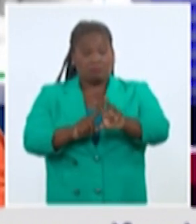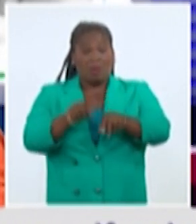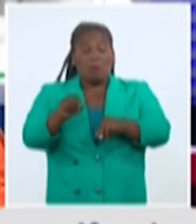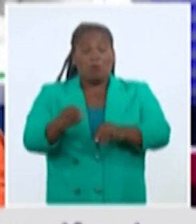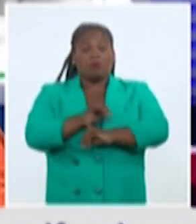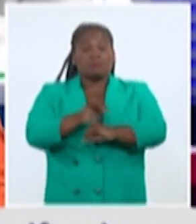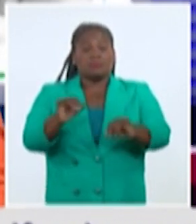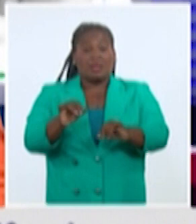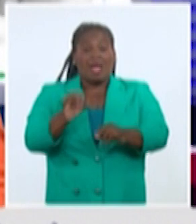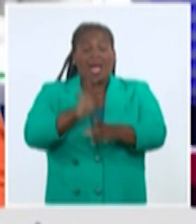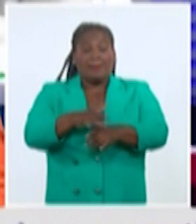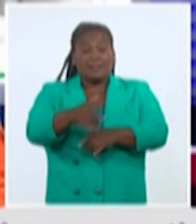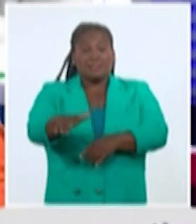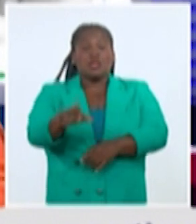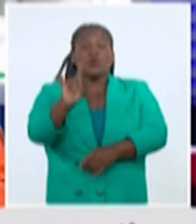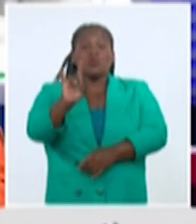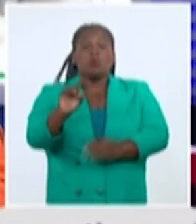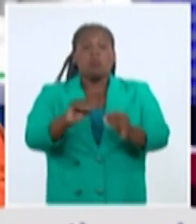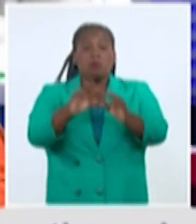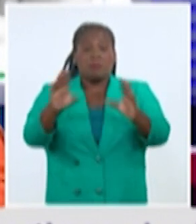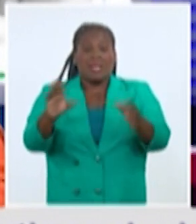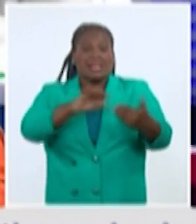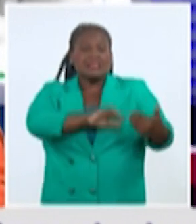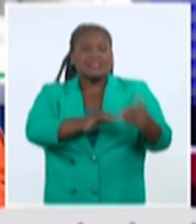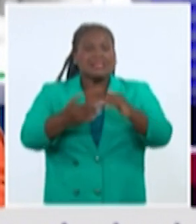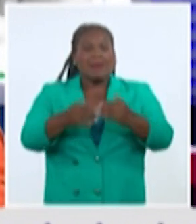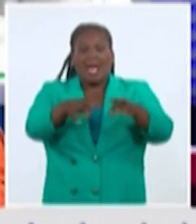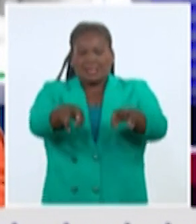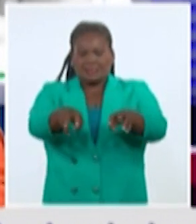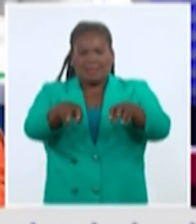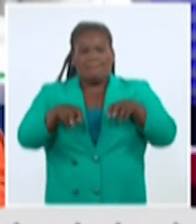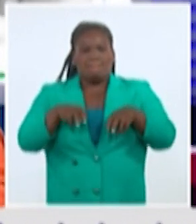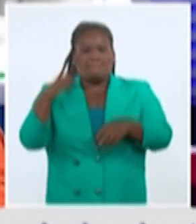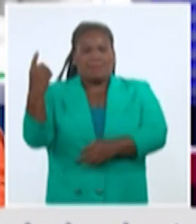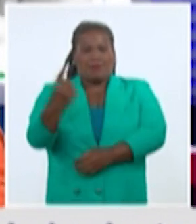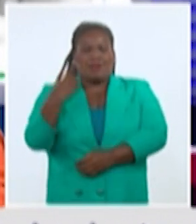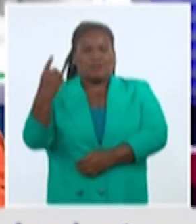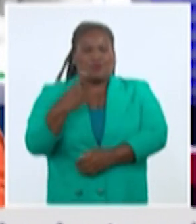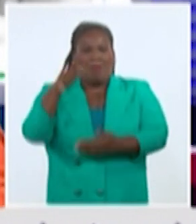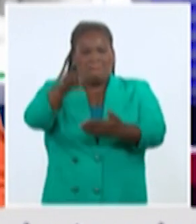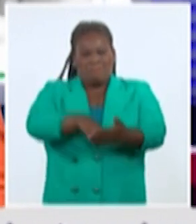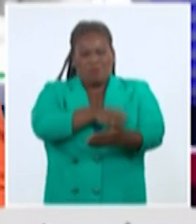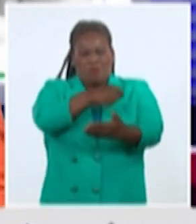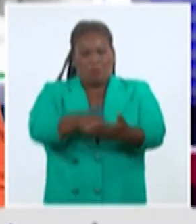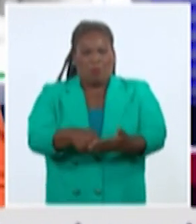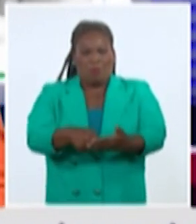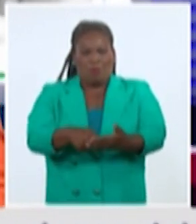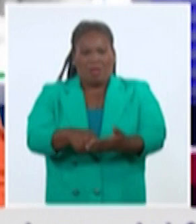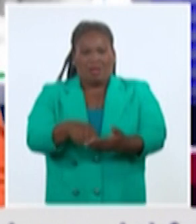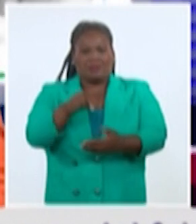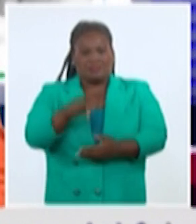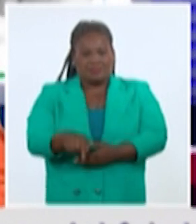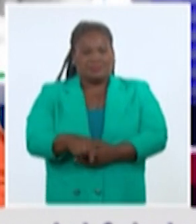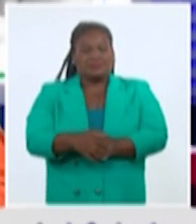partir de las 9 todos los debates de la Asamblea Nacional del Poder Popular en su 9ª